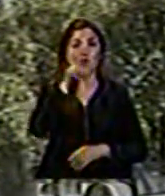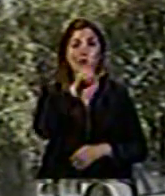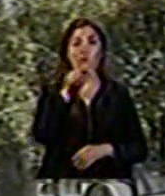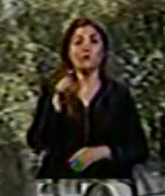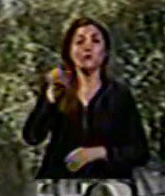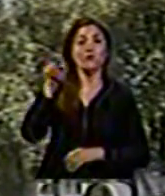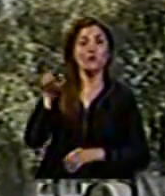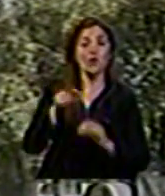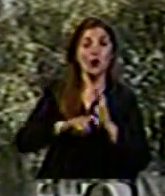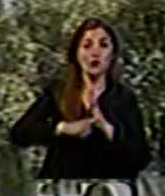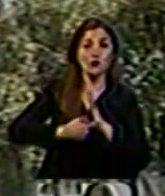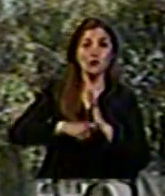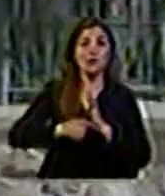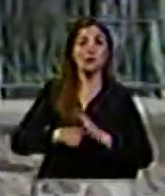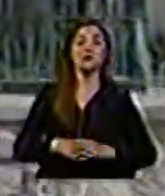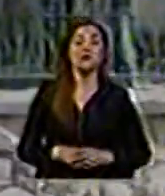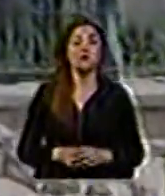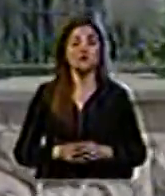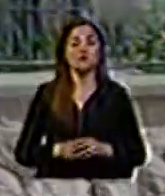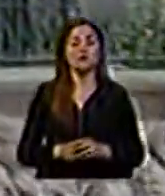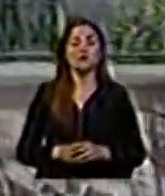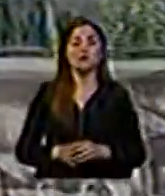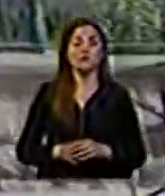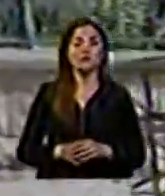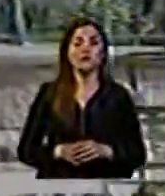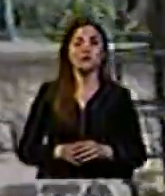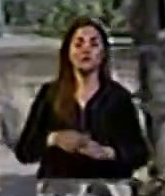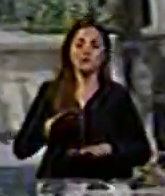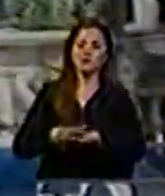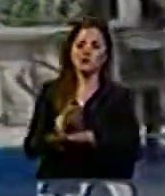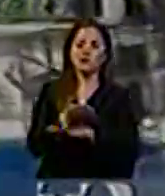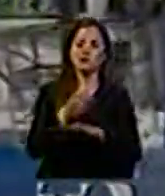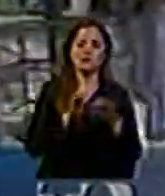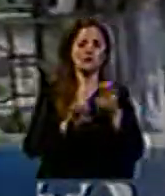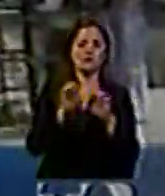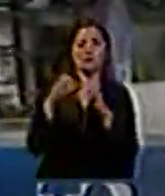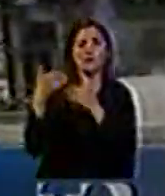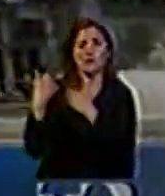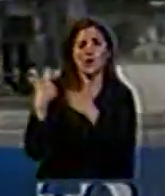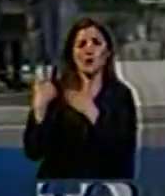también a Contraloría, a quienes llaman en este caso a determinar posibles